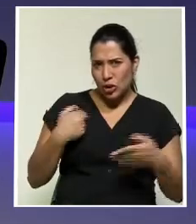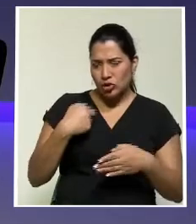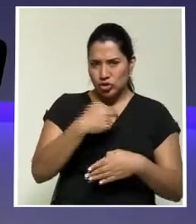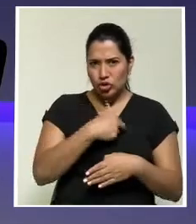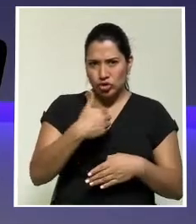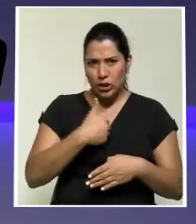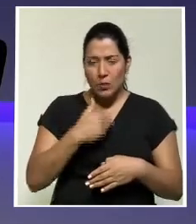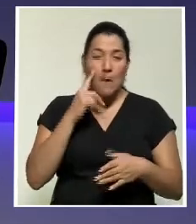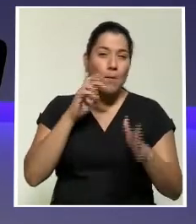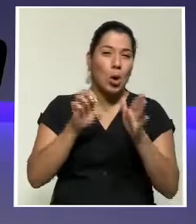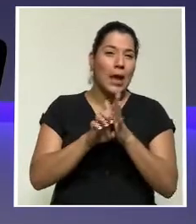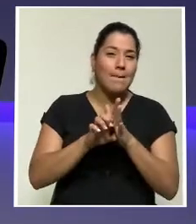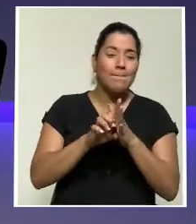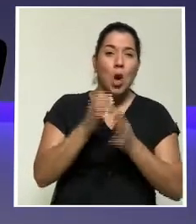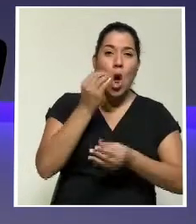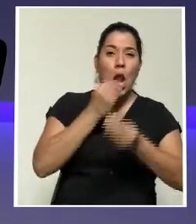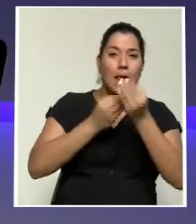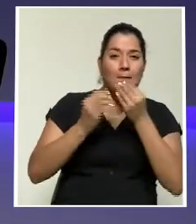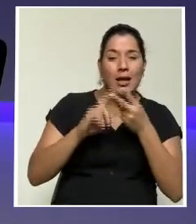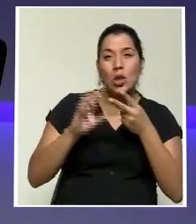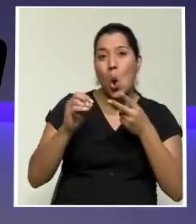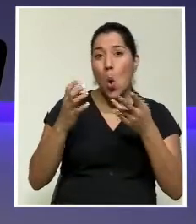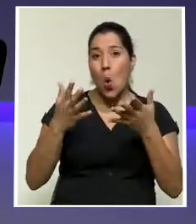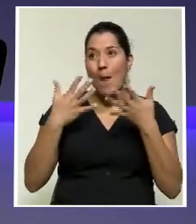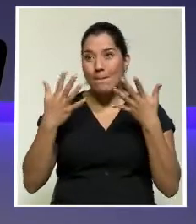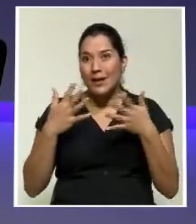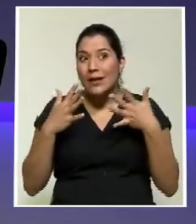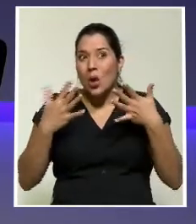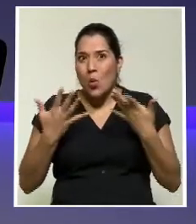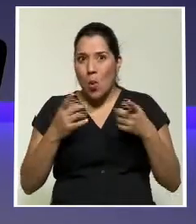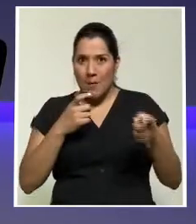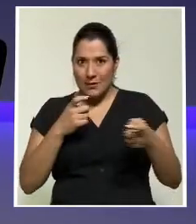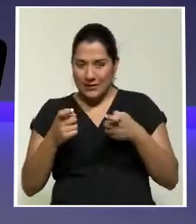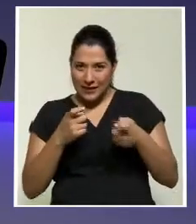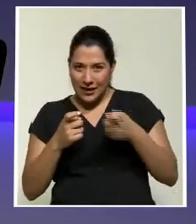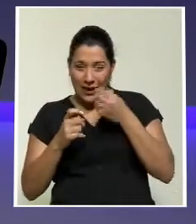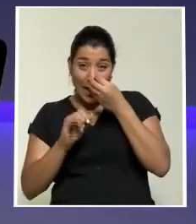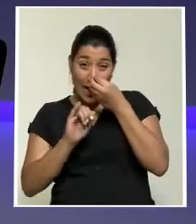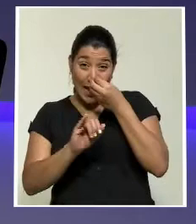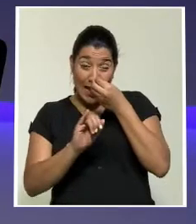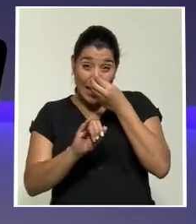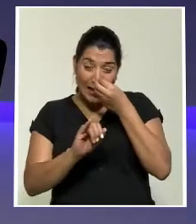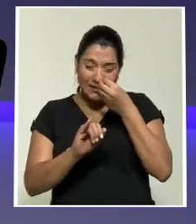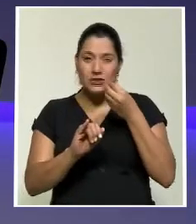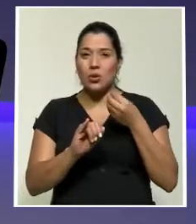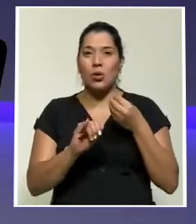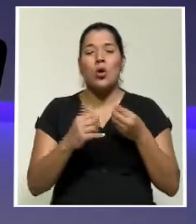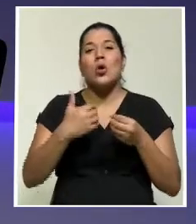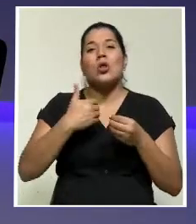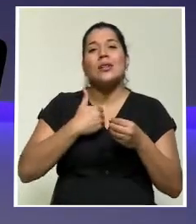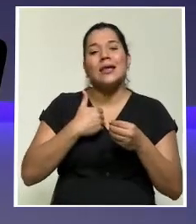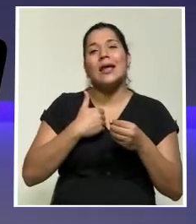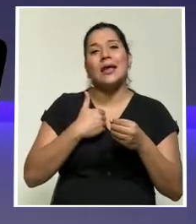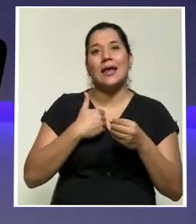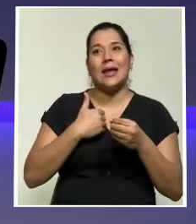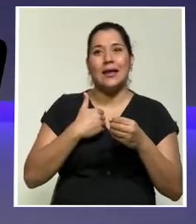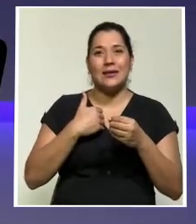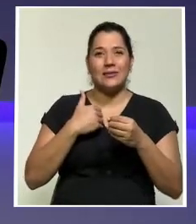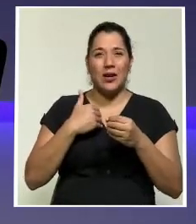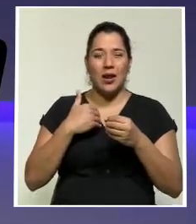el ambiente, de una u otra manera, son actos cargados de nociones éticas y